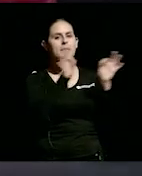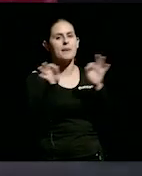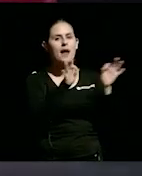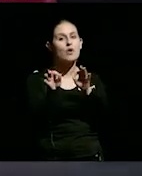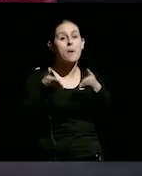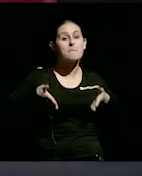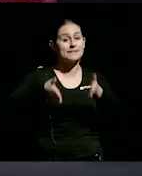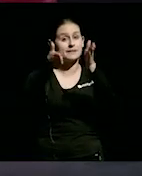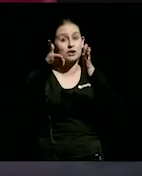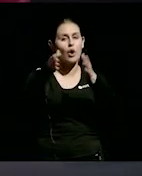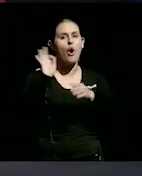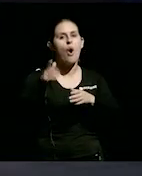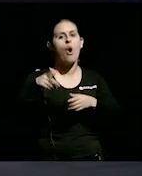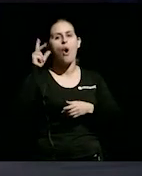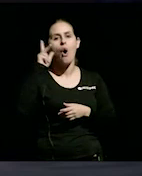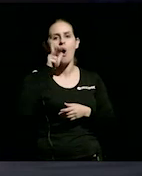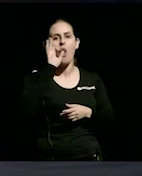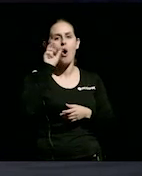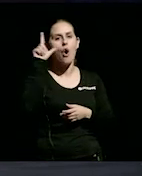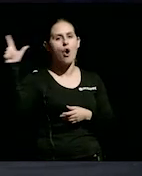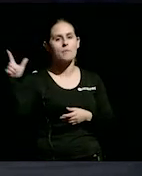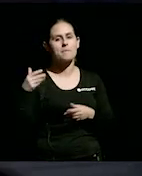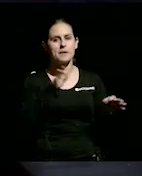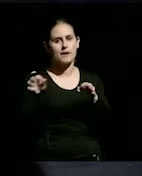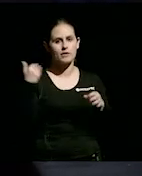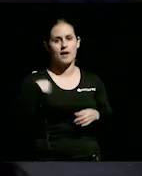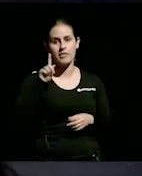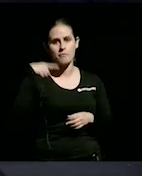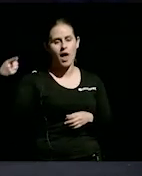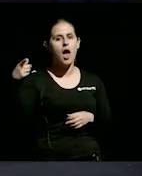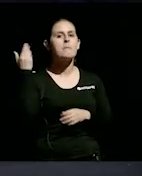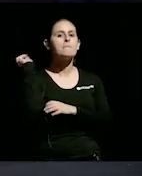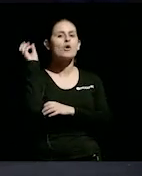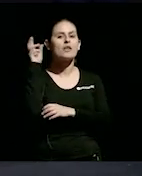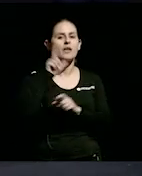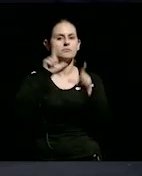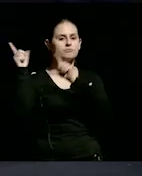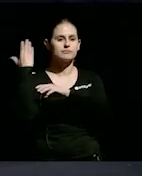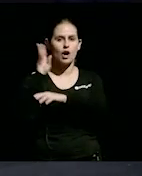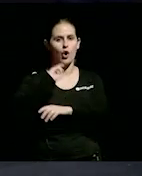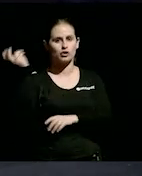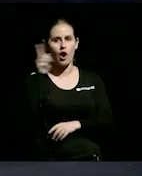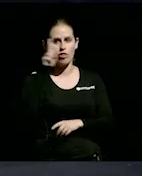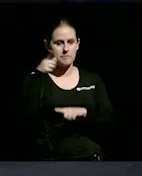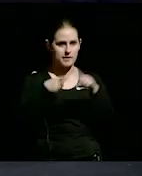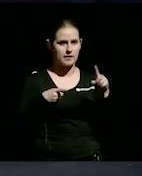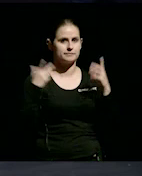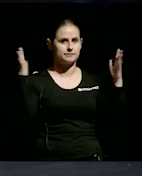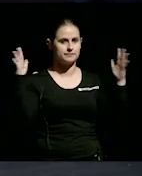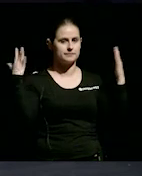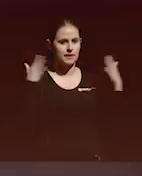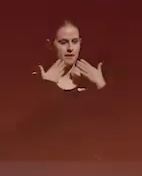pasillo y en la zona del hall. Y comenzamos la siguiente ponencia a las 12 de la mañana. Gracias.